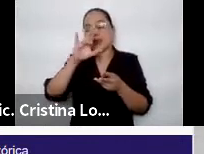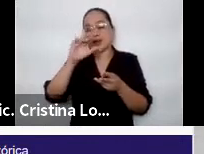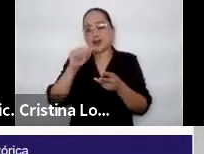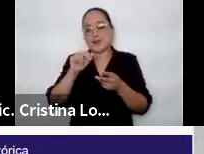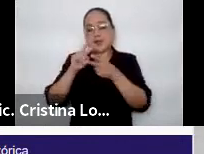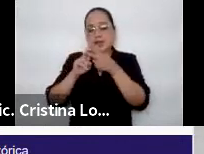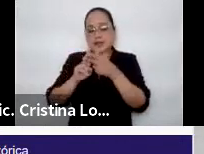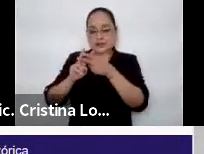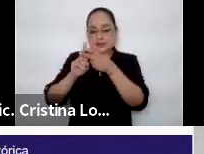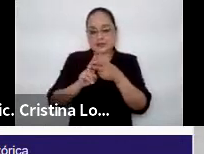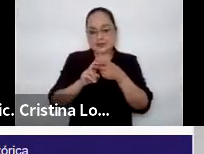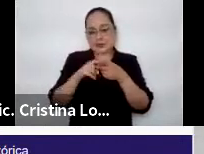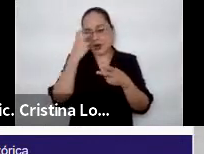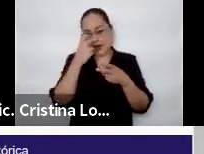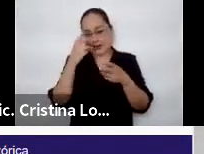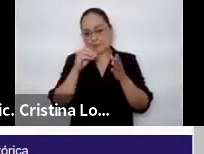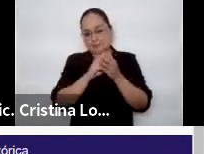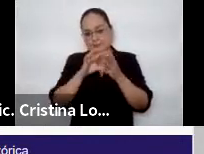asterisco.